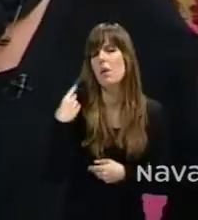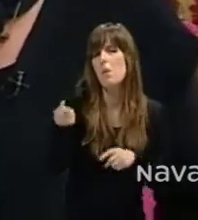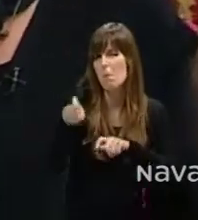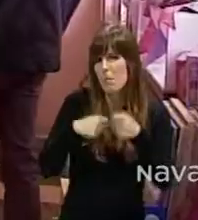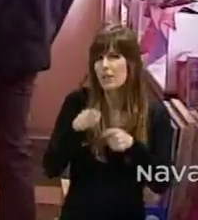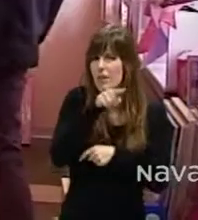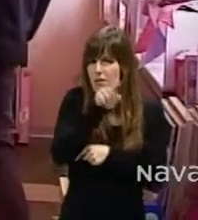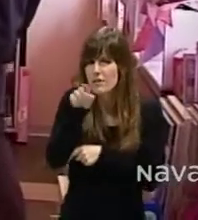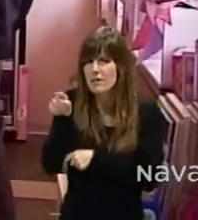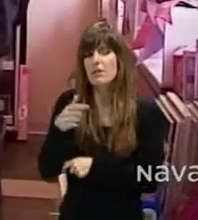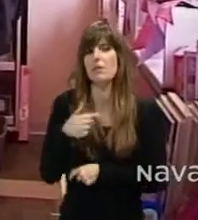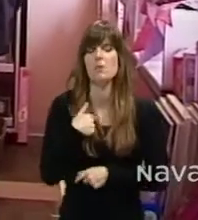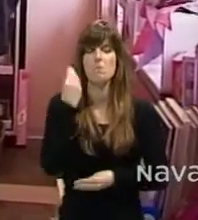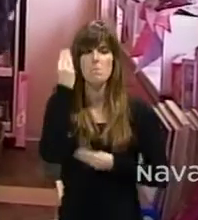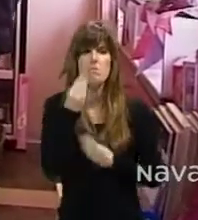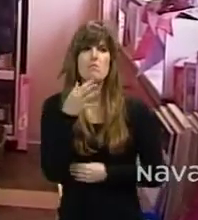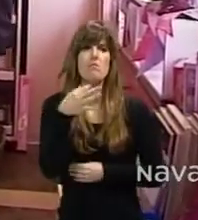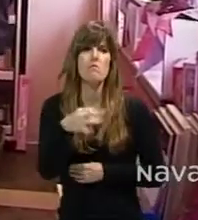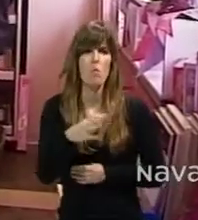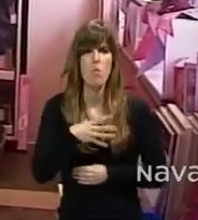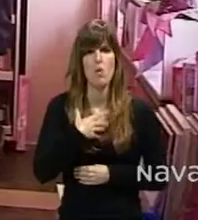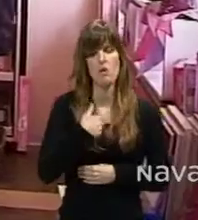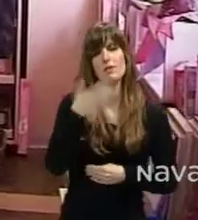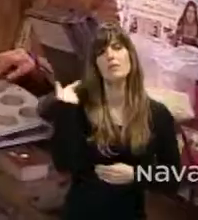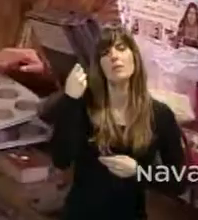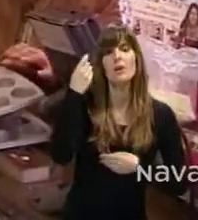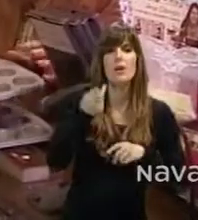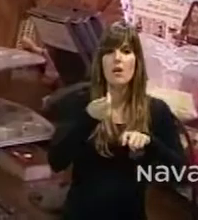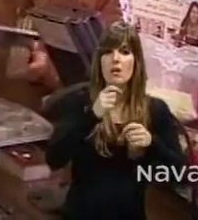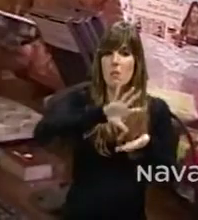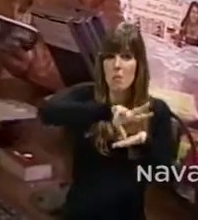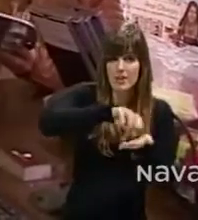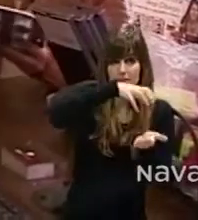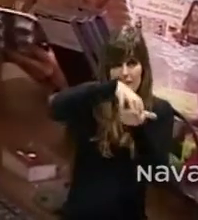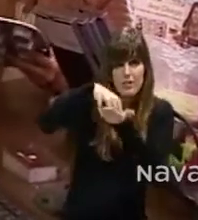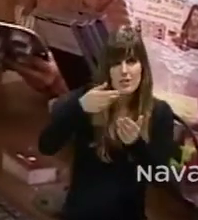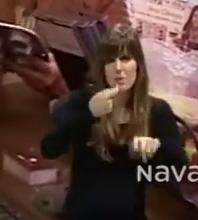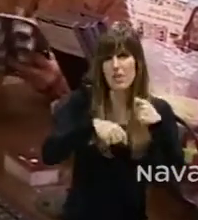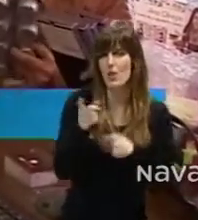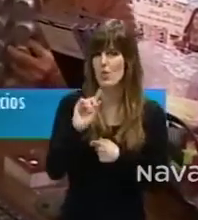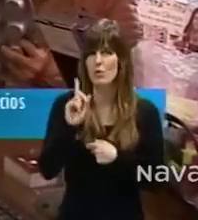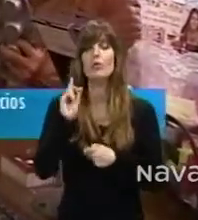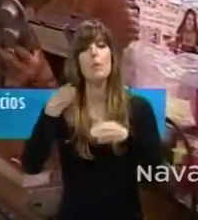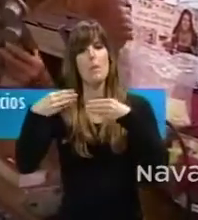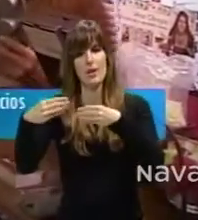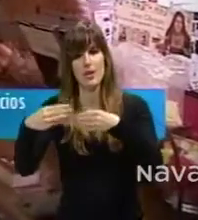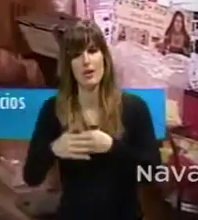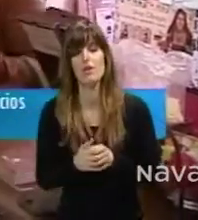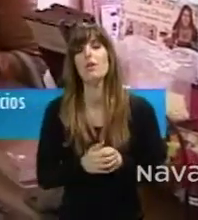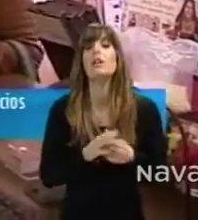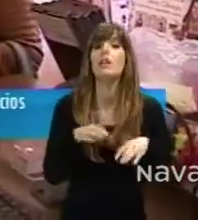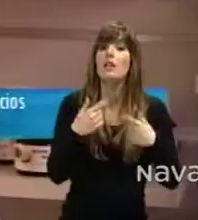pensando y bueno, nos metimos más en lo que es venta de material, ¿vale? Sí que es verdad que el obrador, hacemos todo por encargo personalizado,